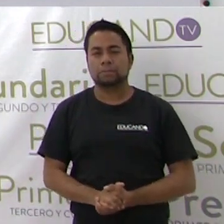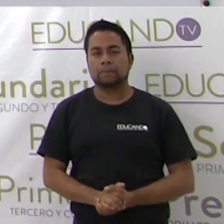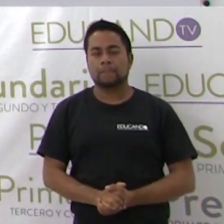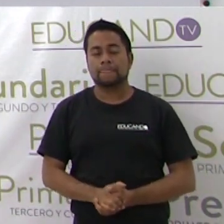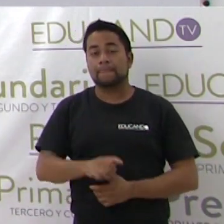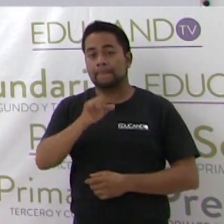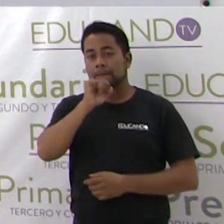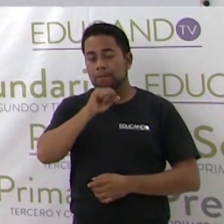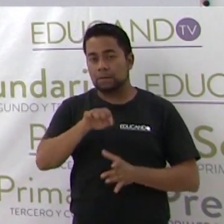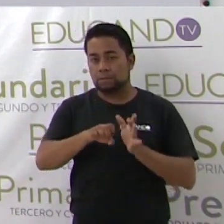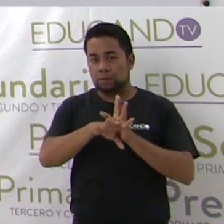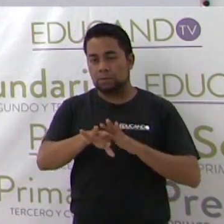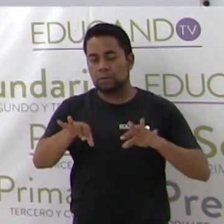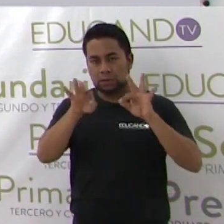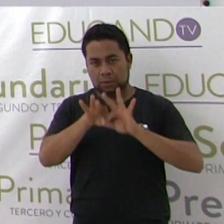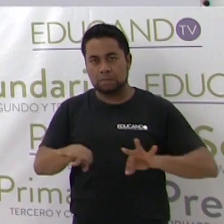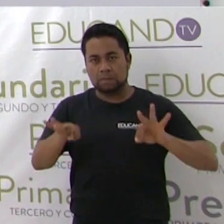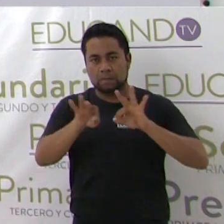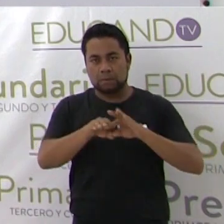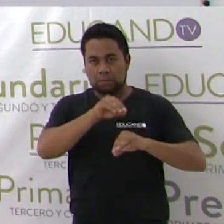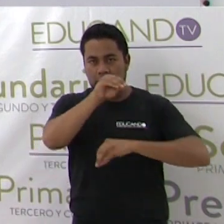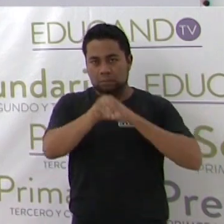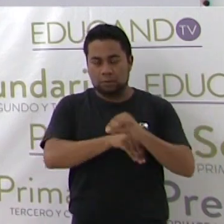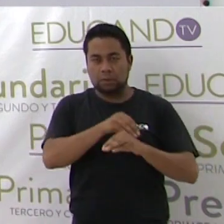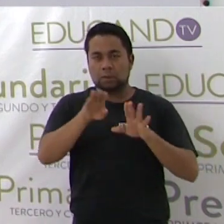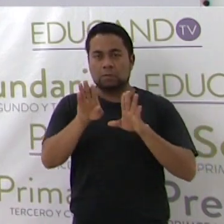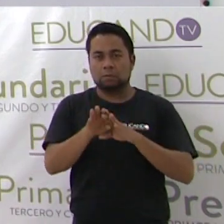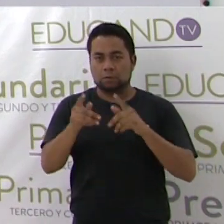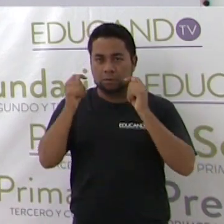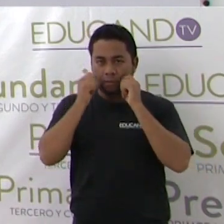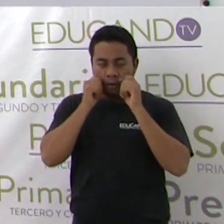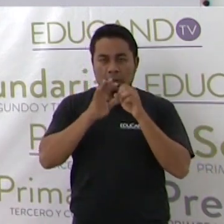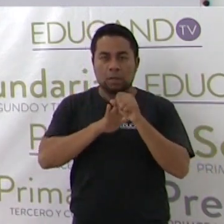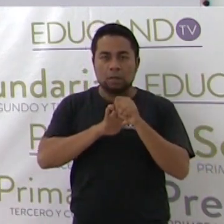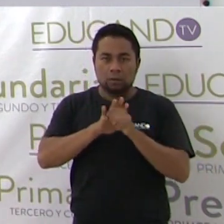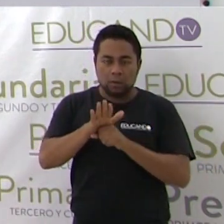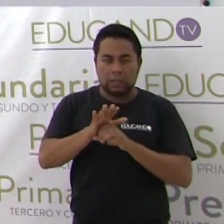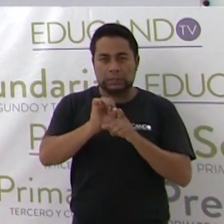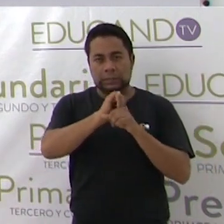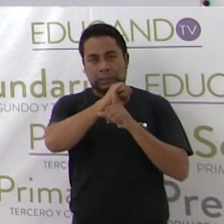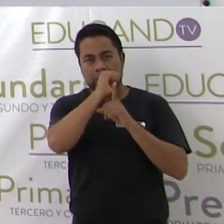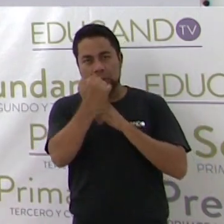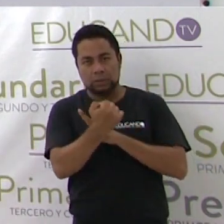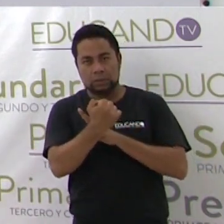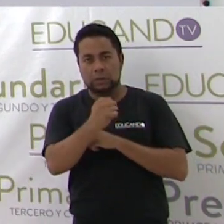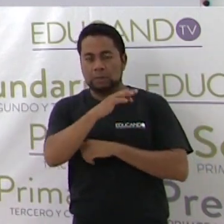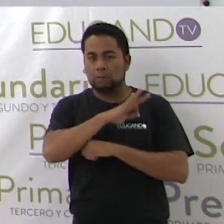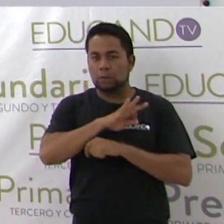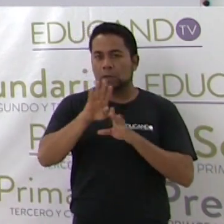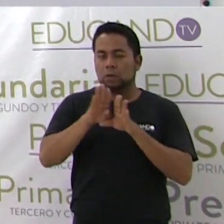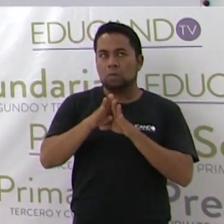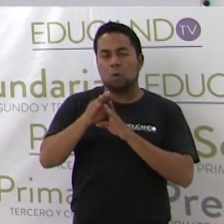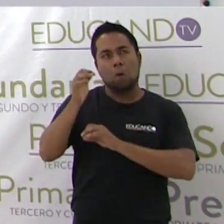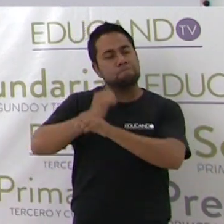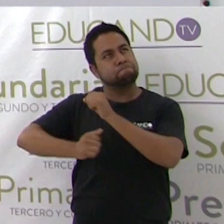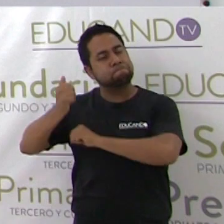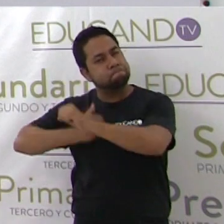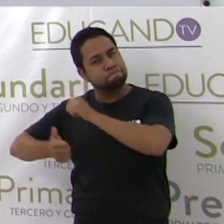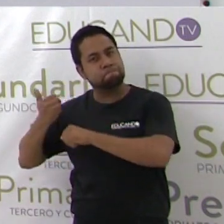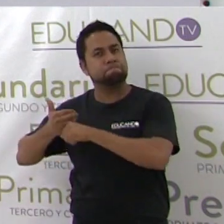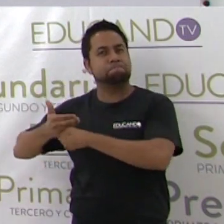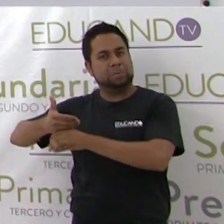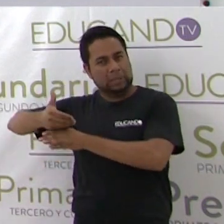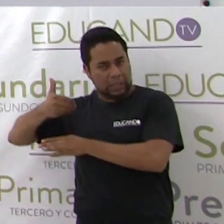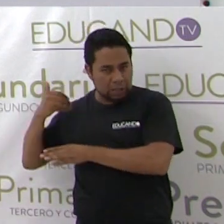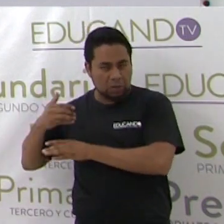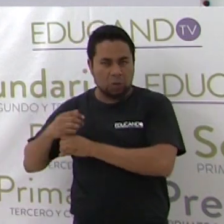importante determinar que no importa si la situación fue hace muchos años, fue